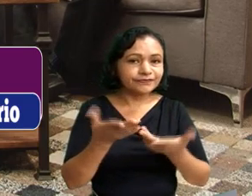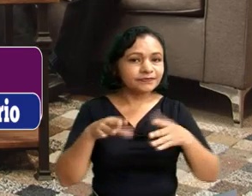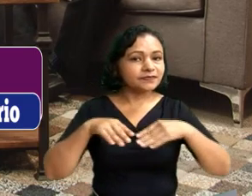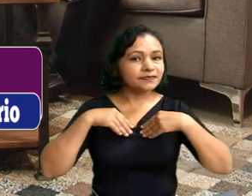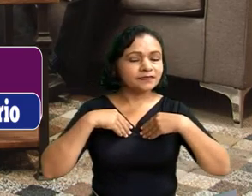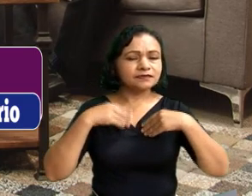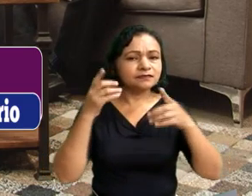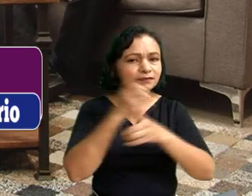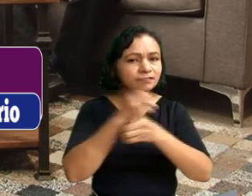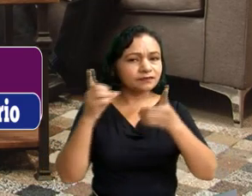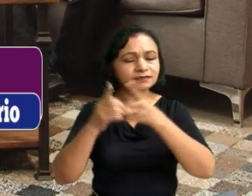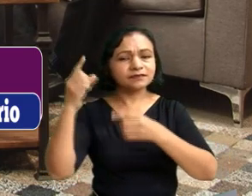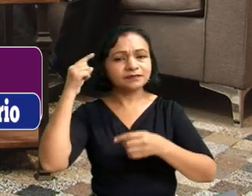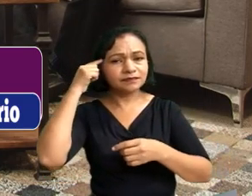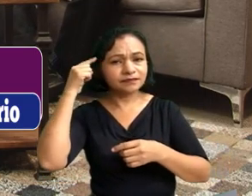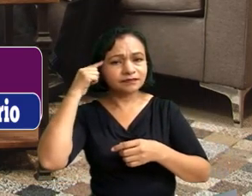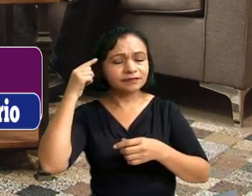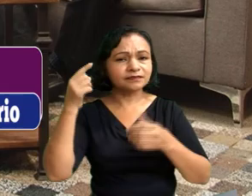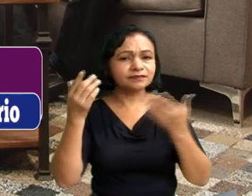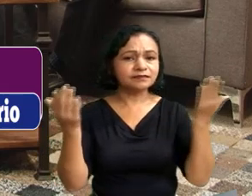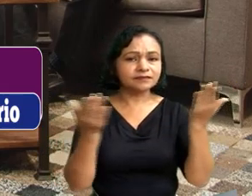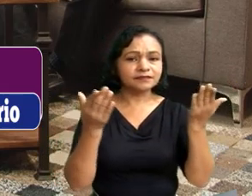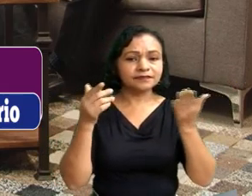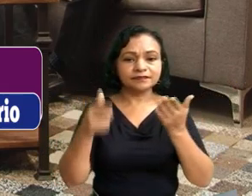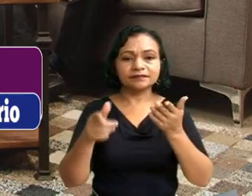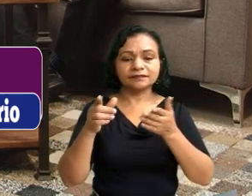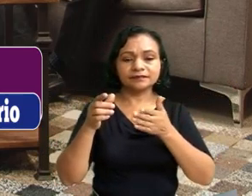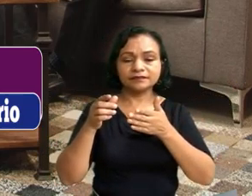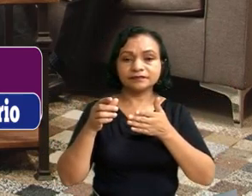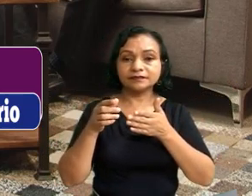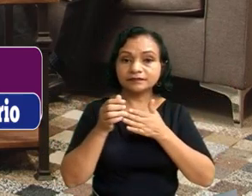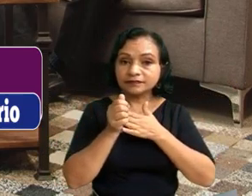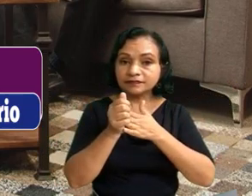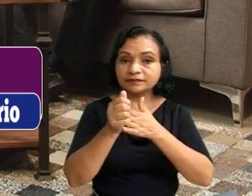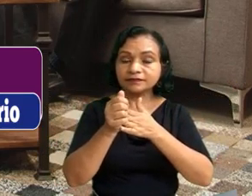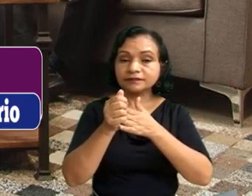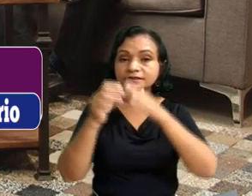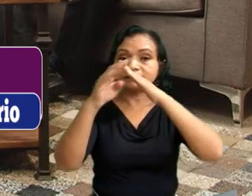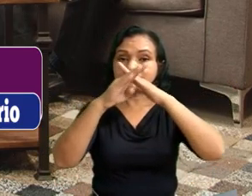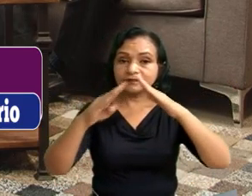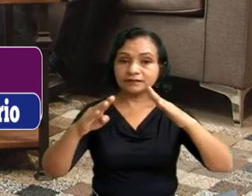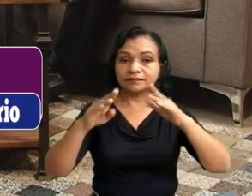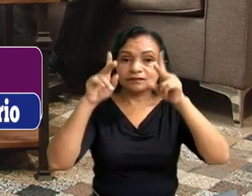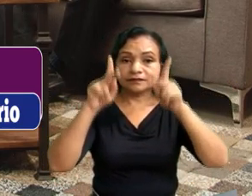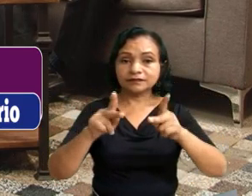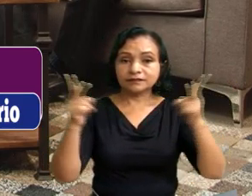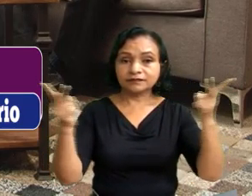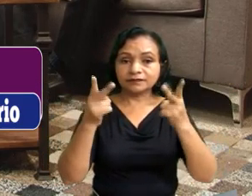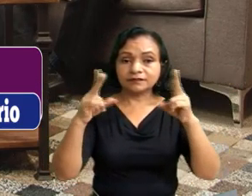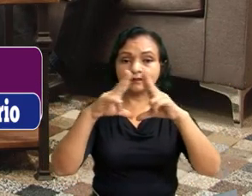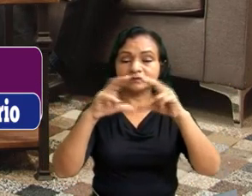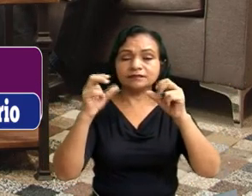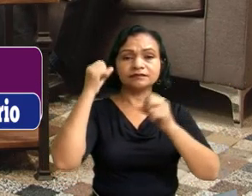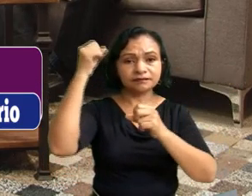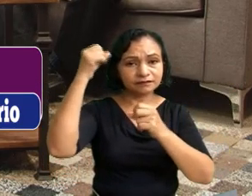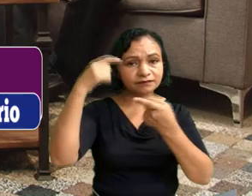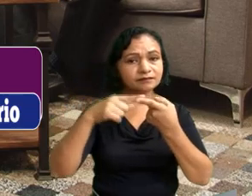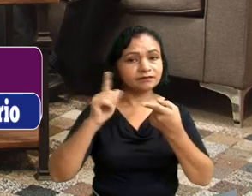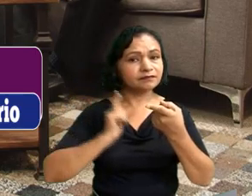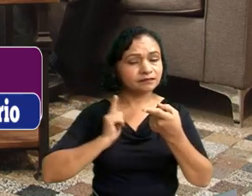que pensar en en ese camino de paz que nos hemos ganado los nicaragüenses en ese camino de